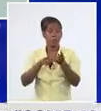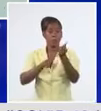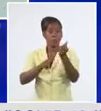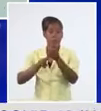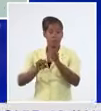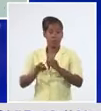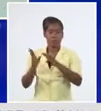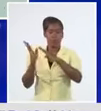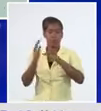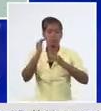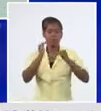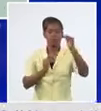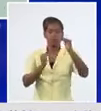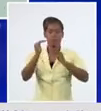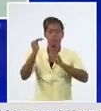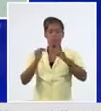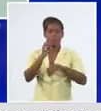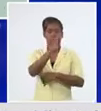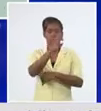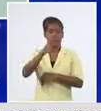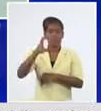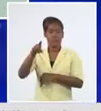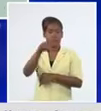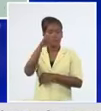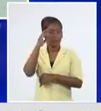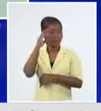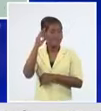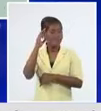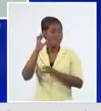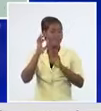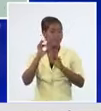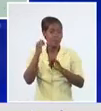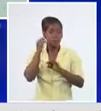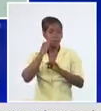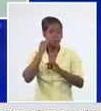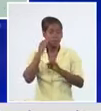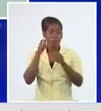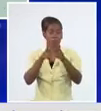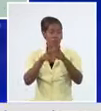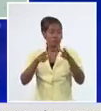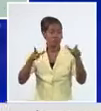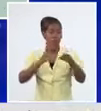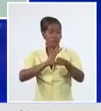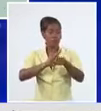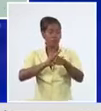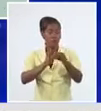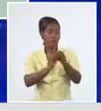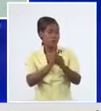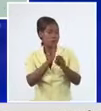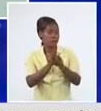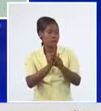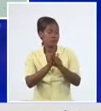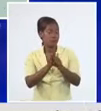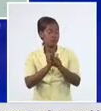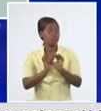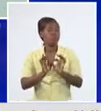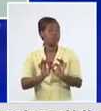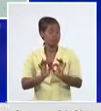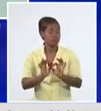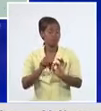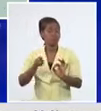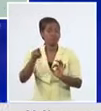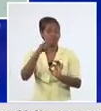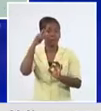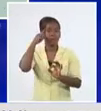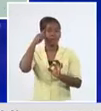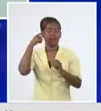mapa. Occidente, que se acuerdan que fue el que mantuvo una incidencia mayor, pues ha pasado a un